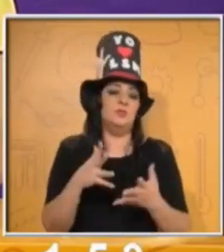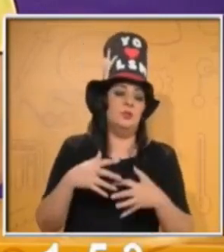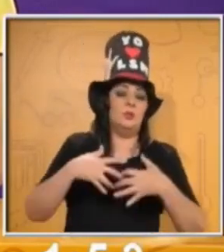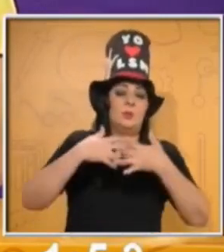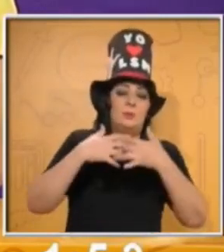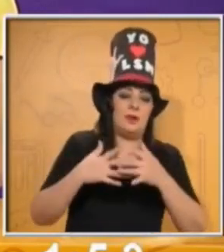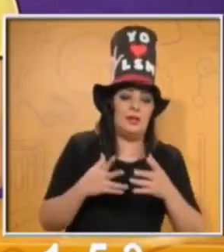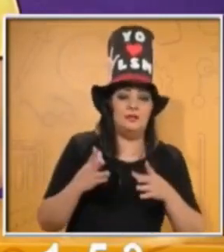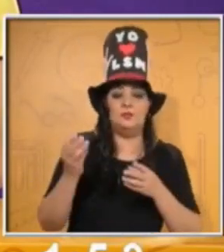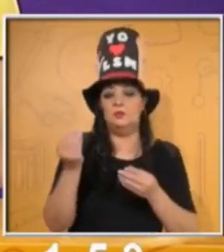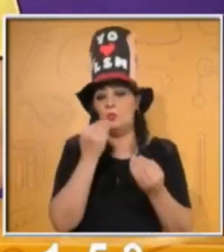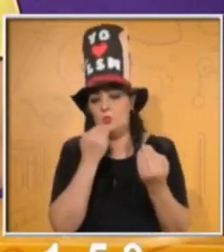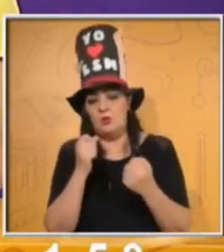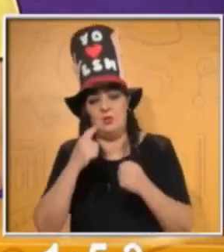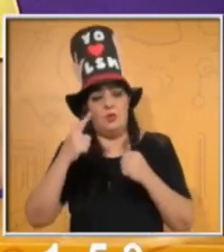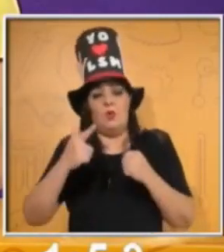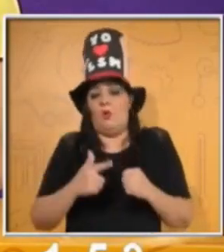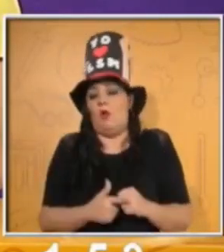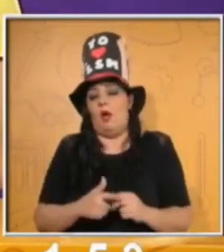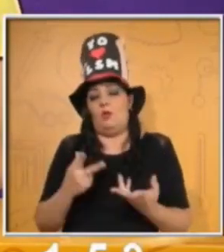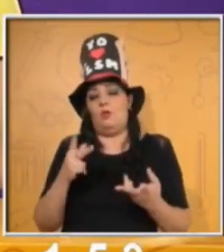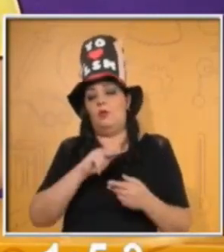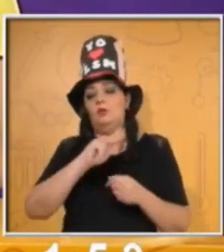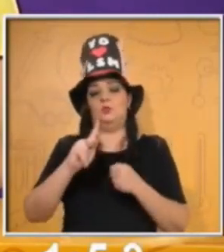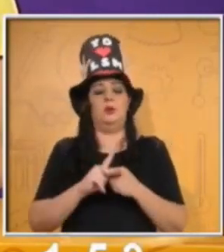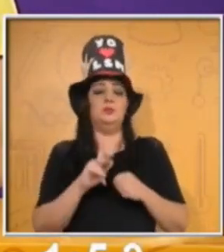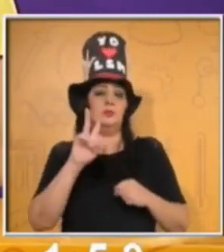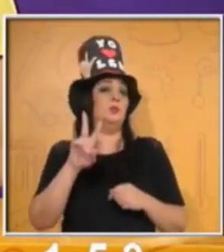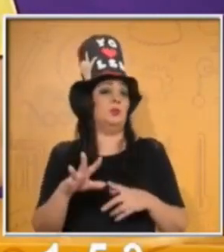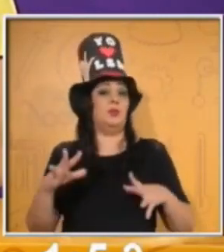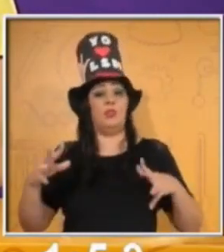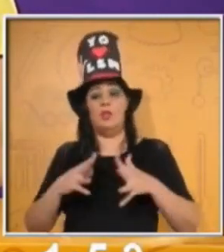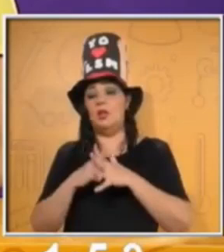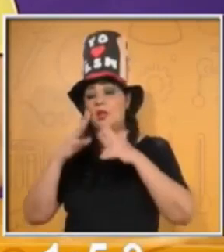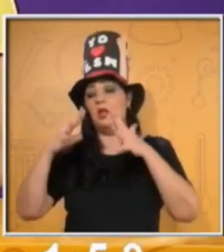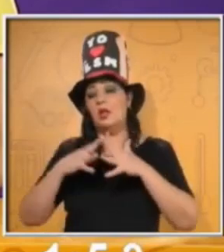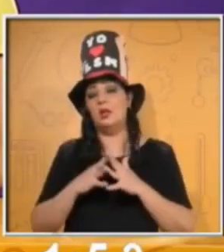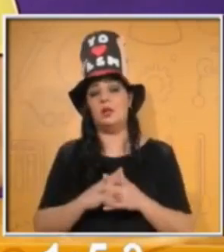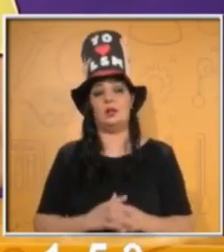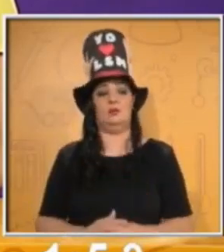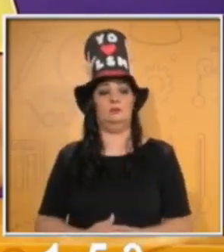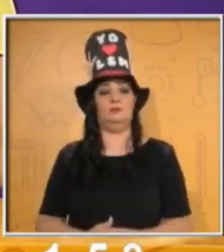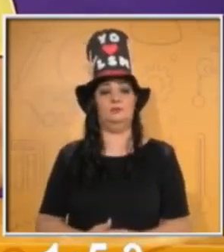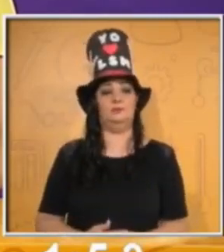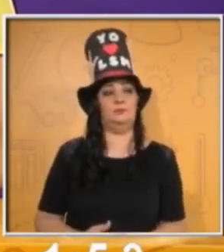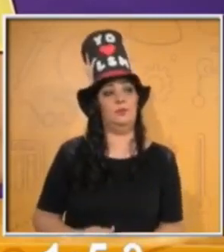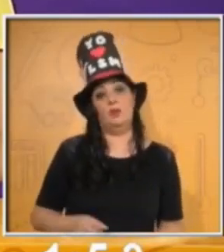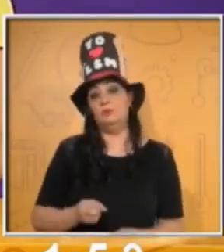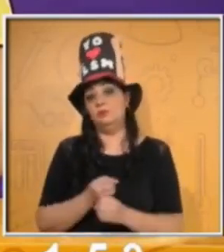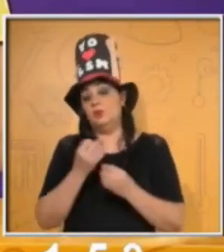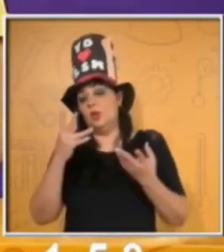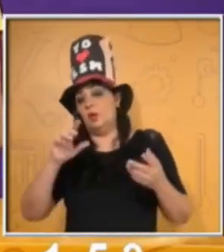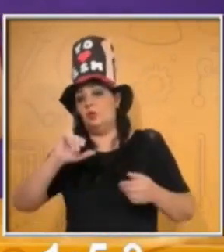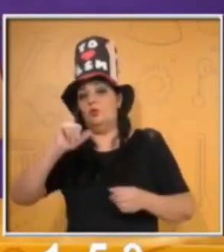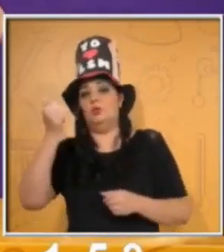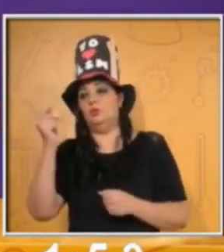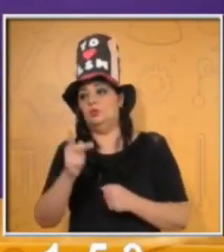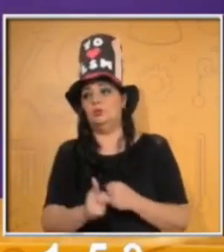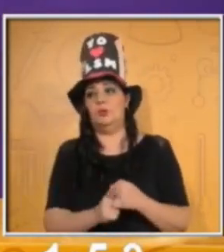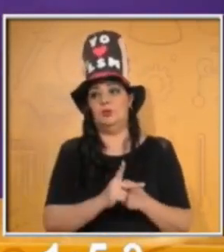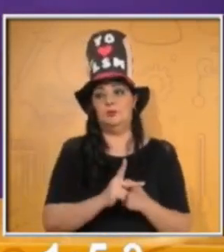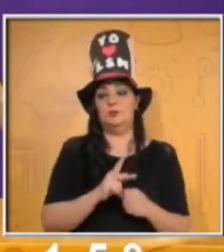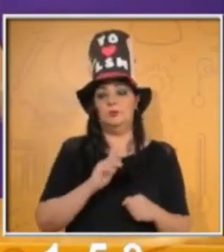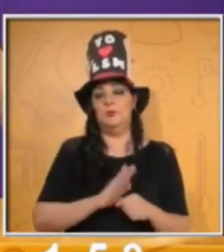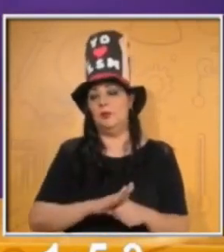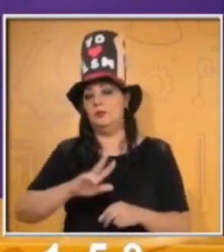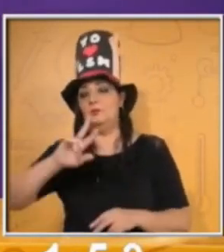algunas cosas, algunas necesidades de los países que estaban interviniendo en la guerra. Es mi punto de vista. Claro, porque los demás países estaban más preocupados